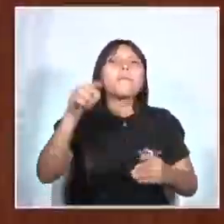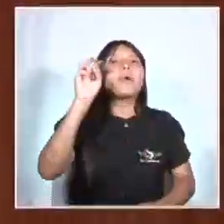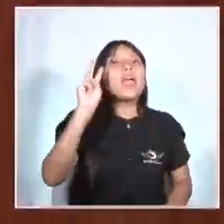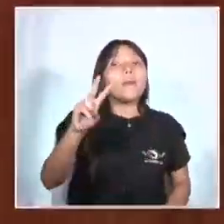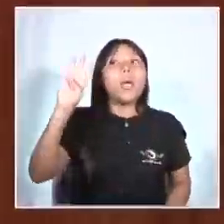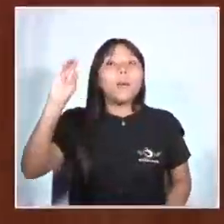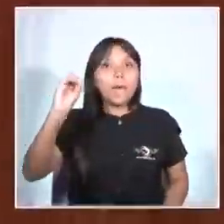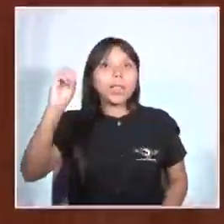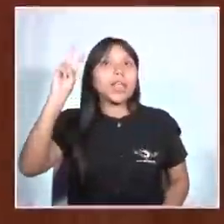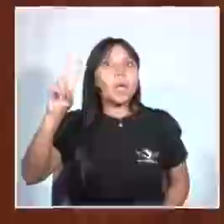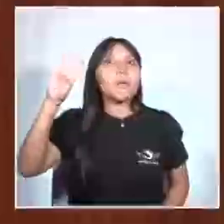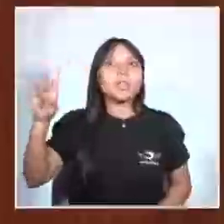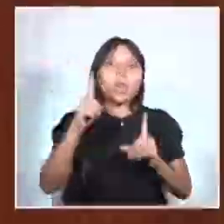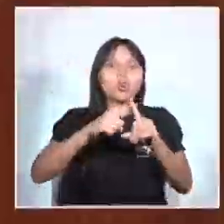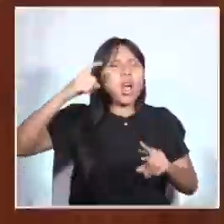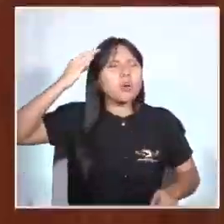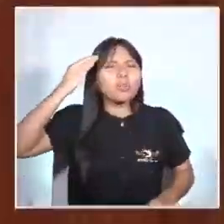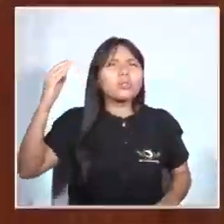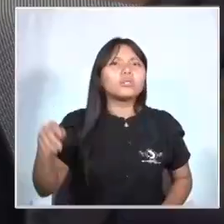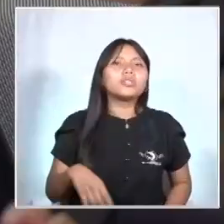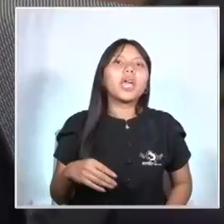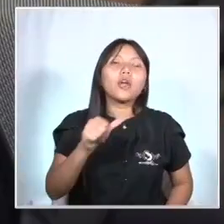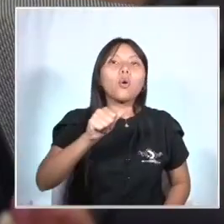Gloria a conocer un grupo de mujeres maravillosas.